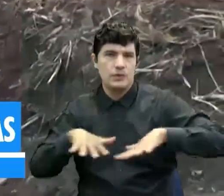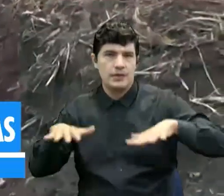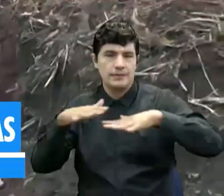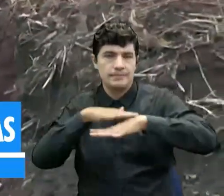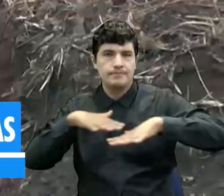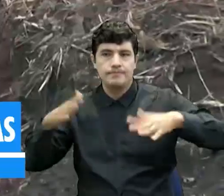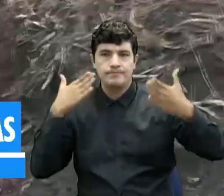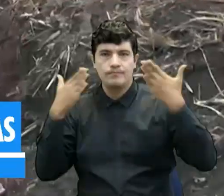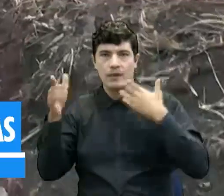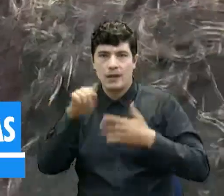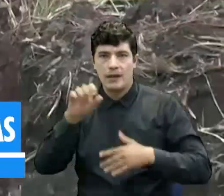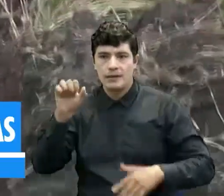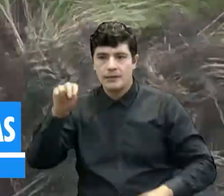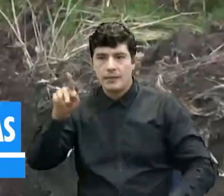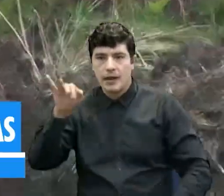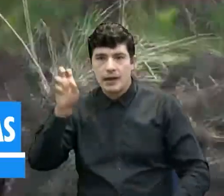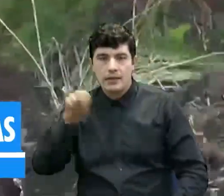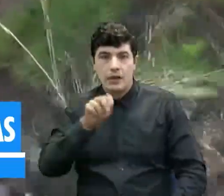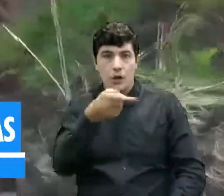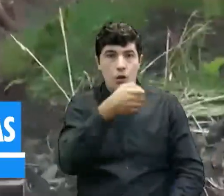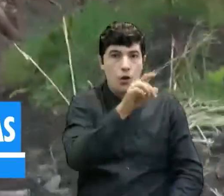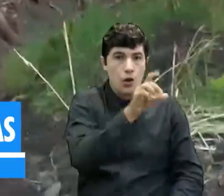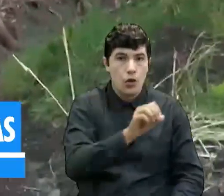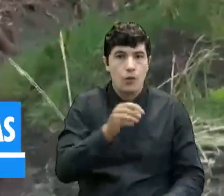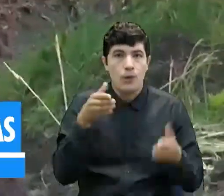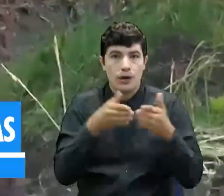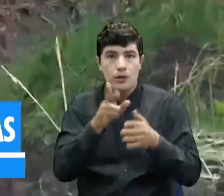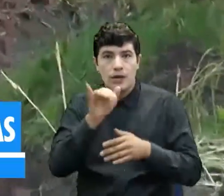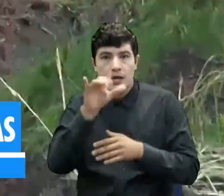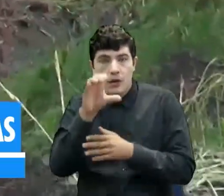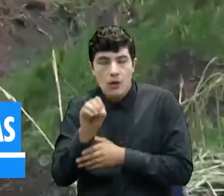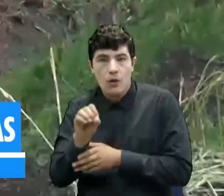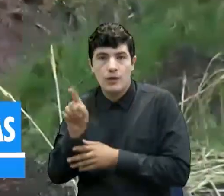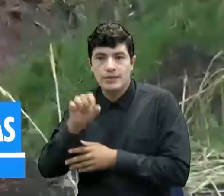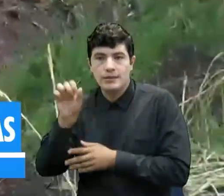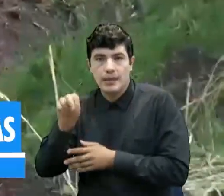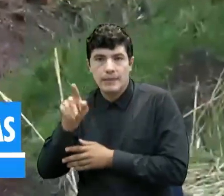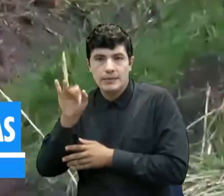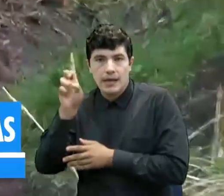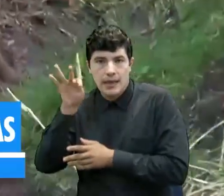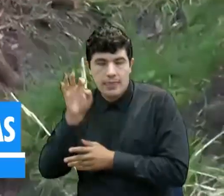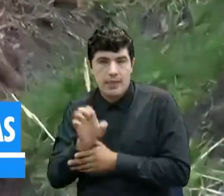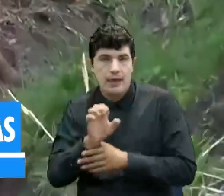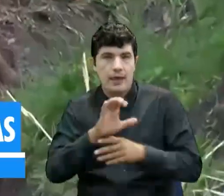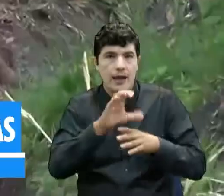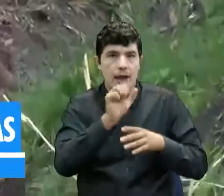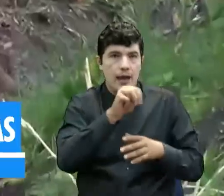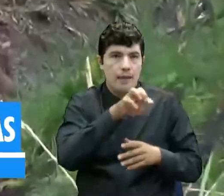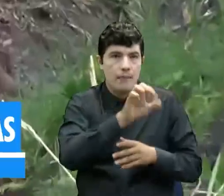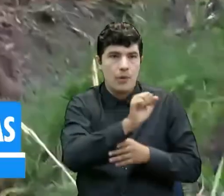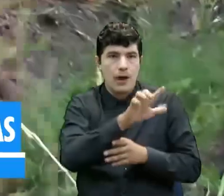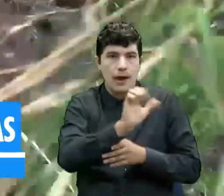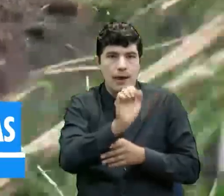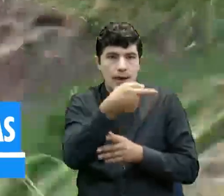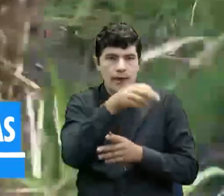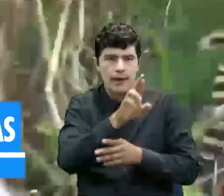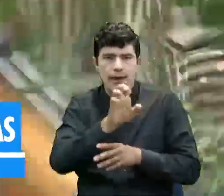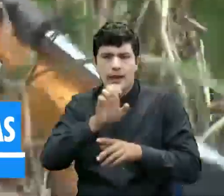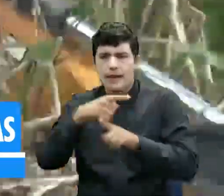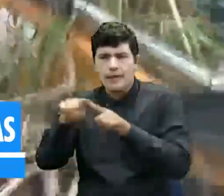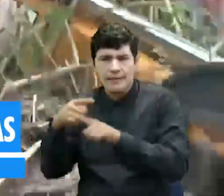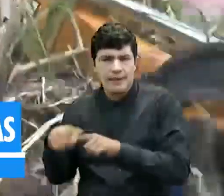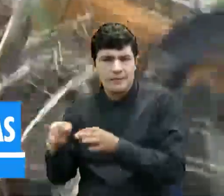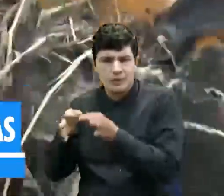corregimiento de san martín las veredas el godó puesto rico san vicente plan de seom o campoalegre y otras pertenecientes a los municipios